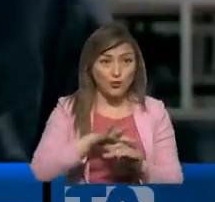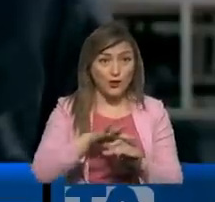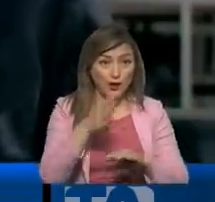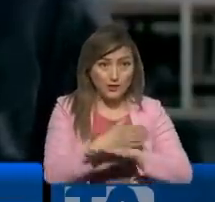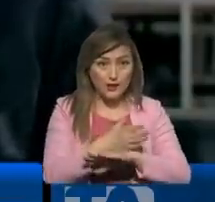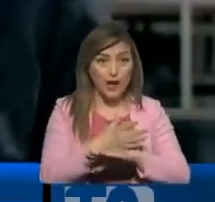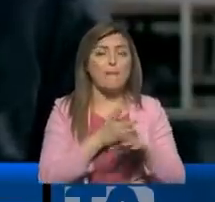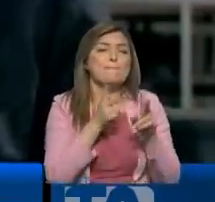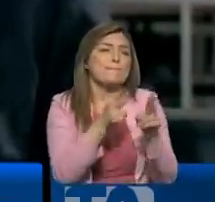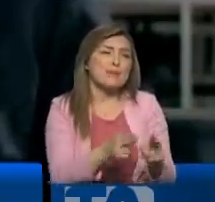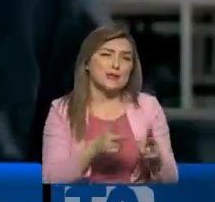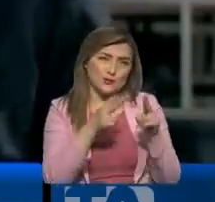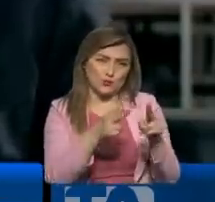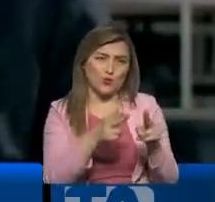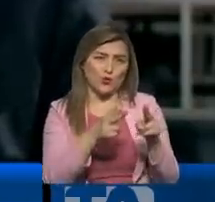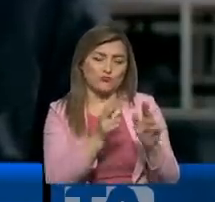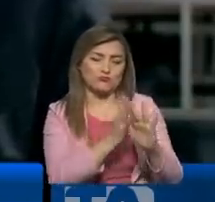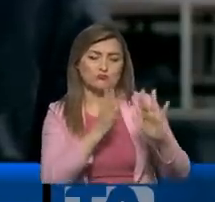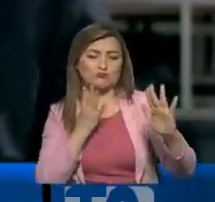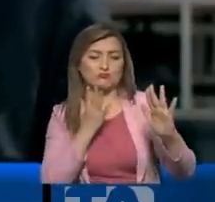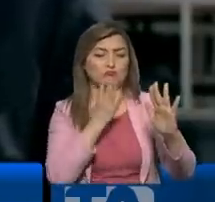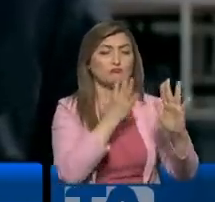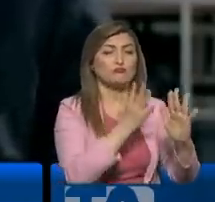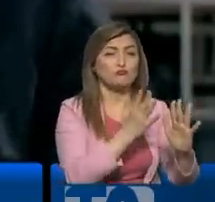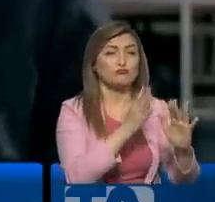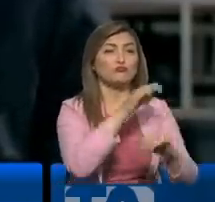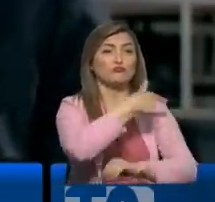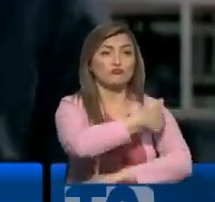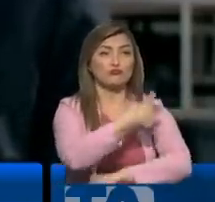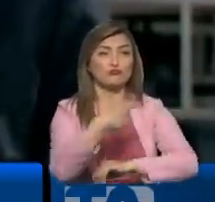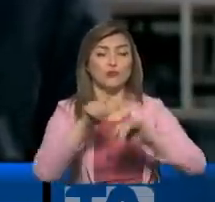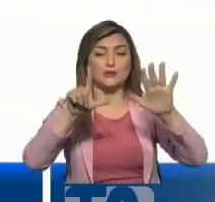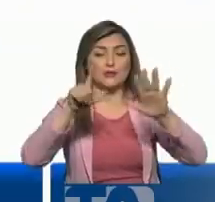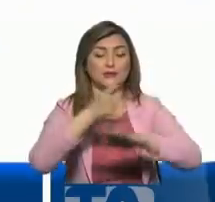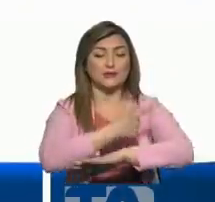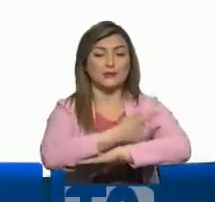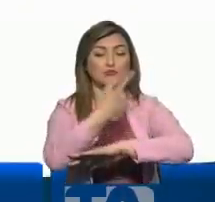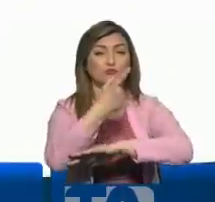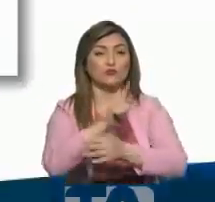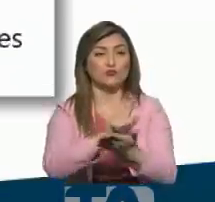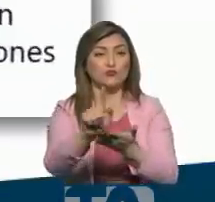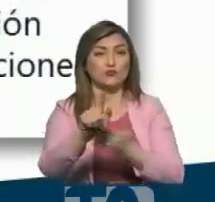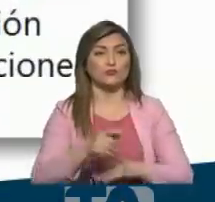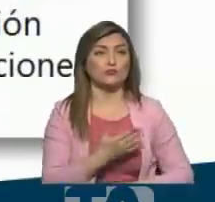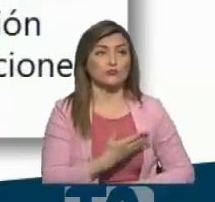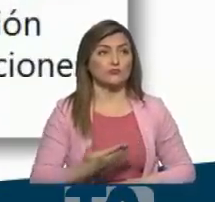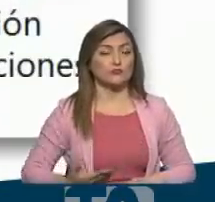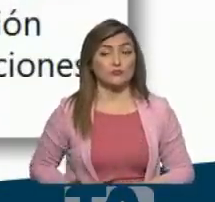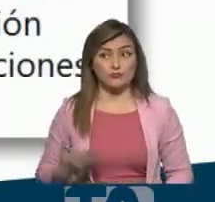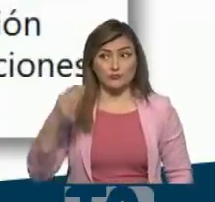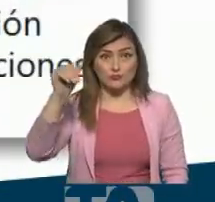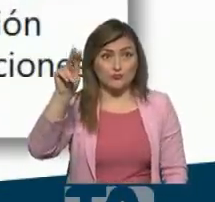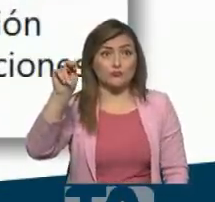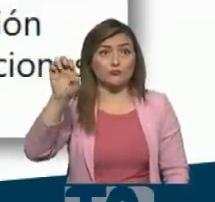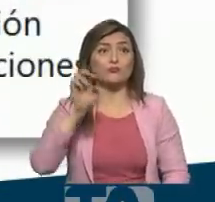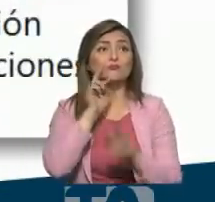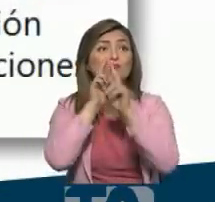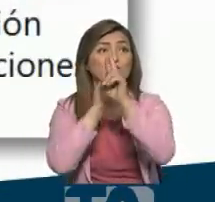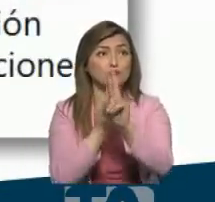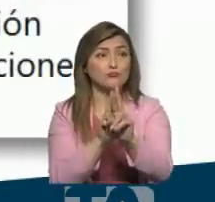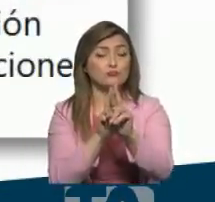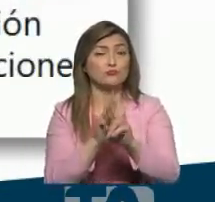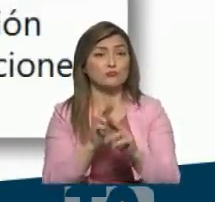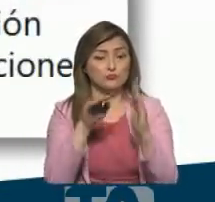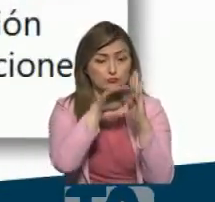votó, puede ir allá a vacunarse los 7 días de la semana. La presidenta del Consejo Nacional Electoral respondió, aseguró